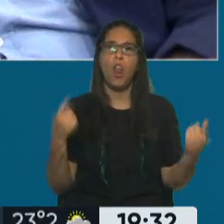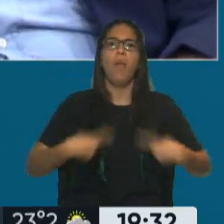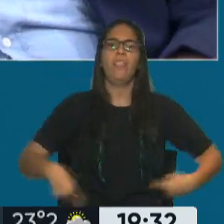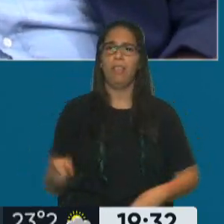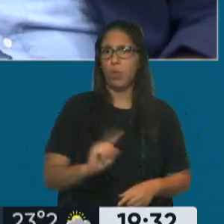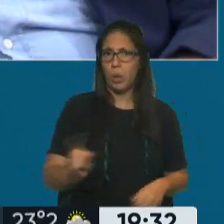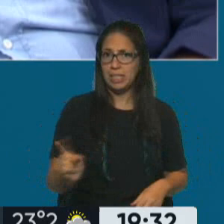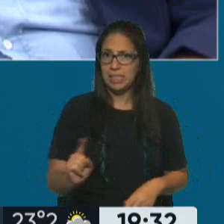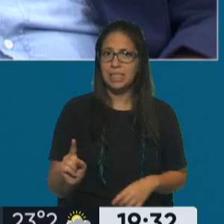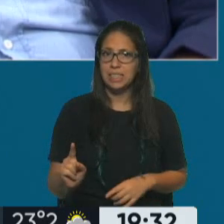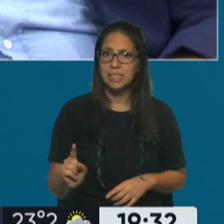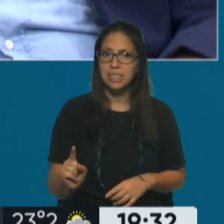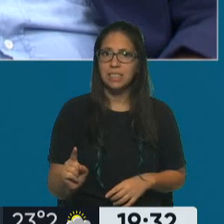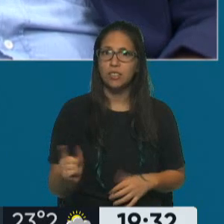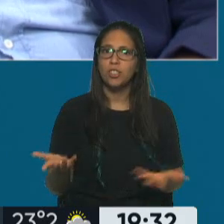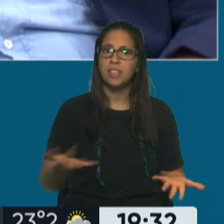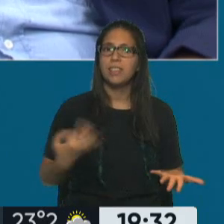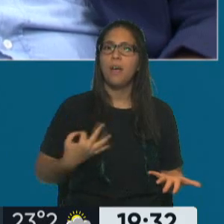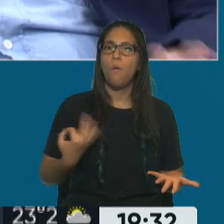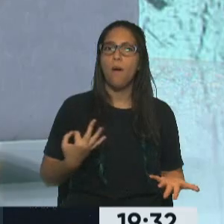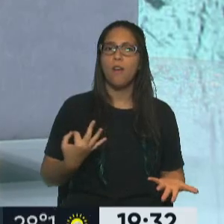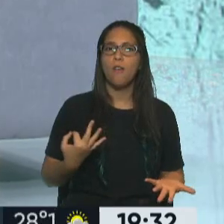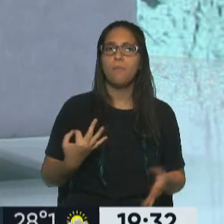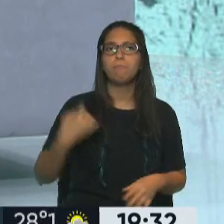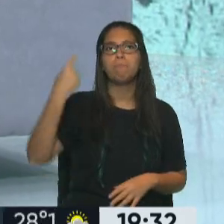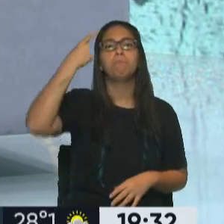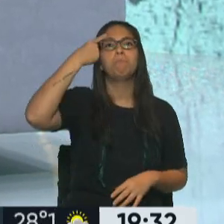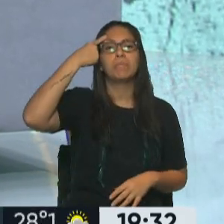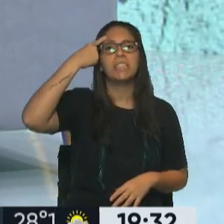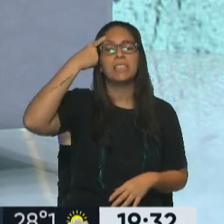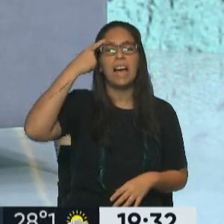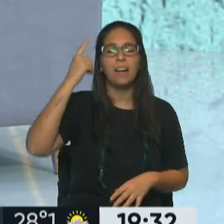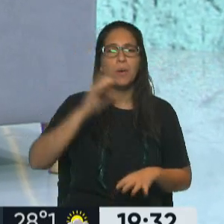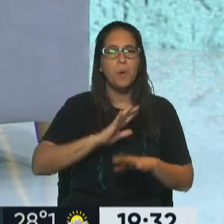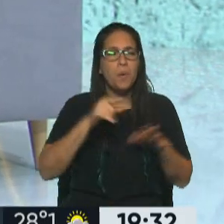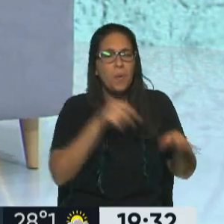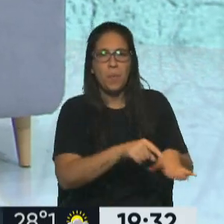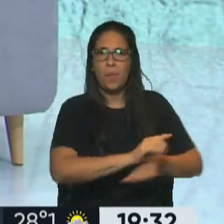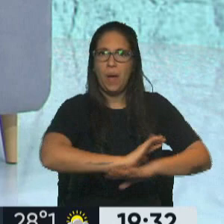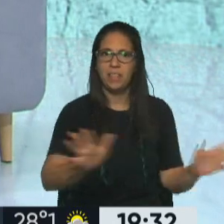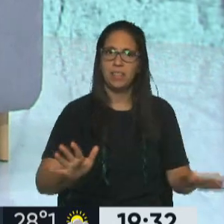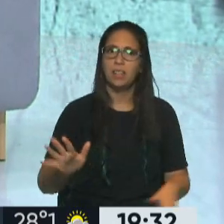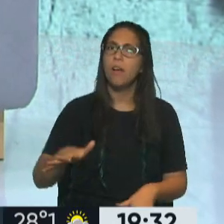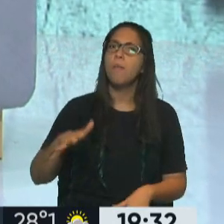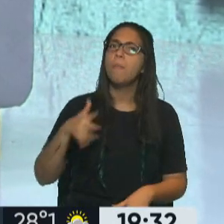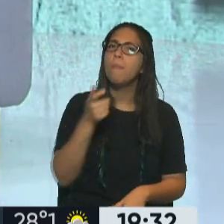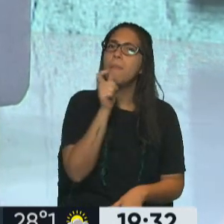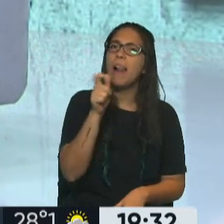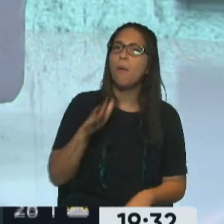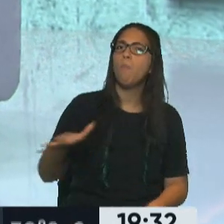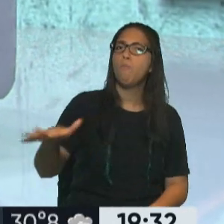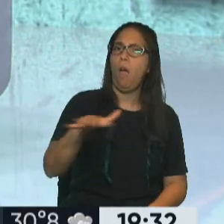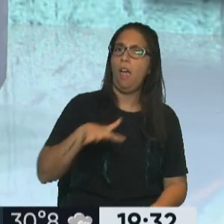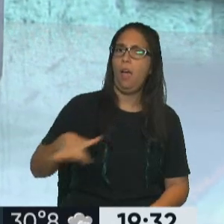no este y Estaría bueno pensarlo como para que para que paremos con eso no porque digo la palabra pueblo que es